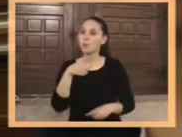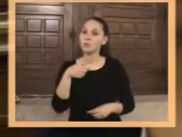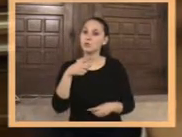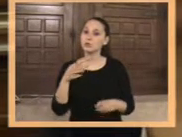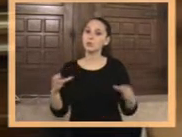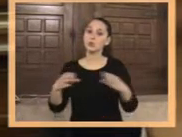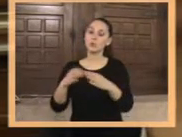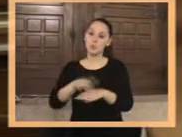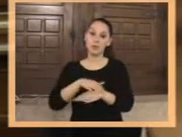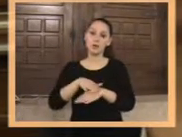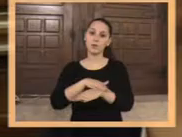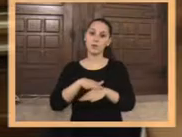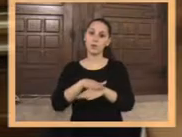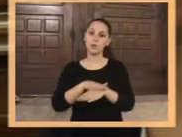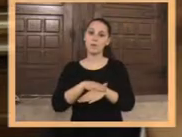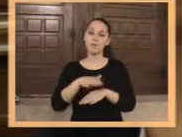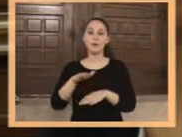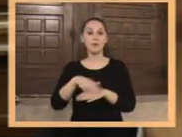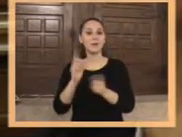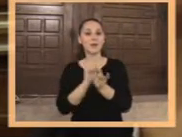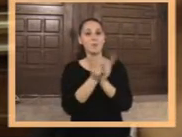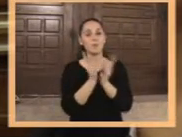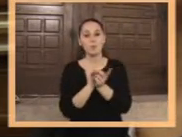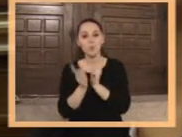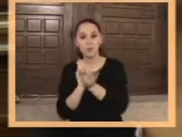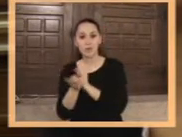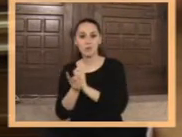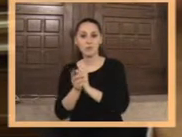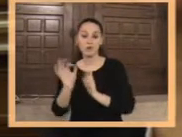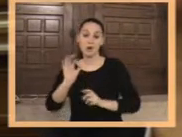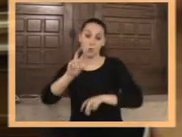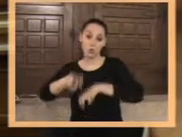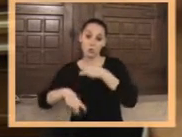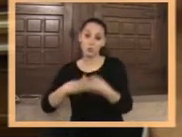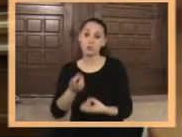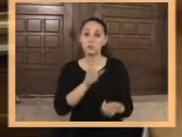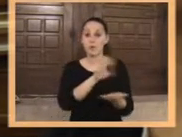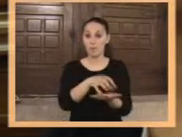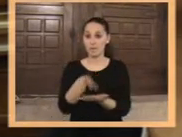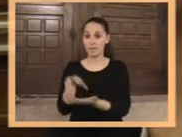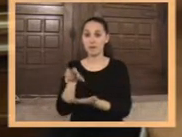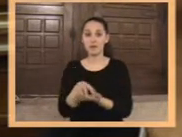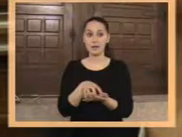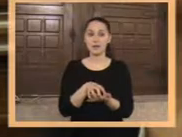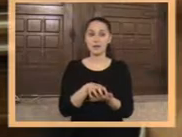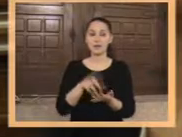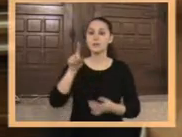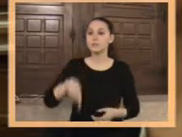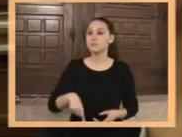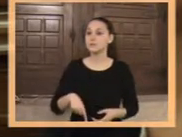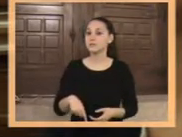el grupo de gobierno, de modificar precisamente o de reestructurar los mercadillos. Al igual que